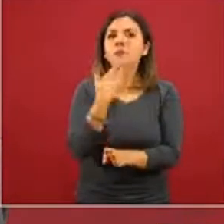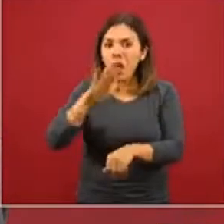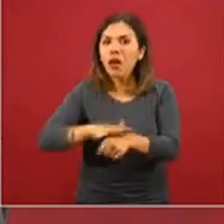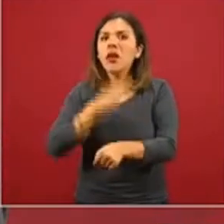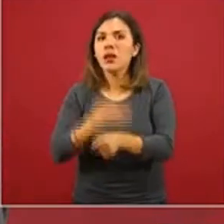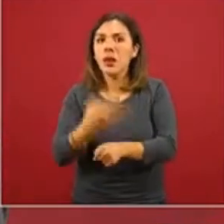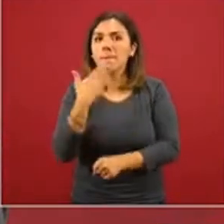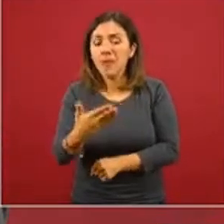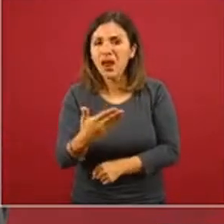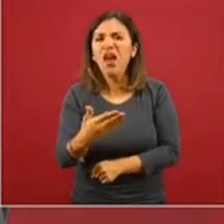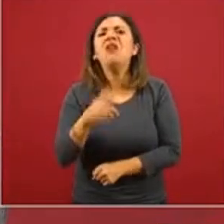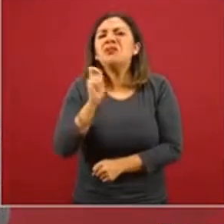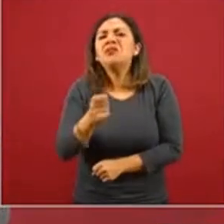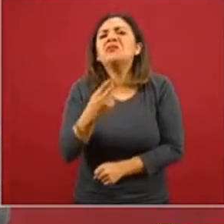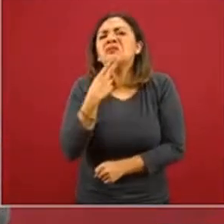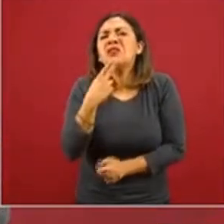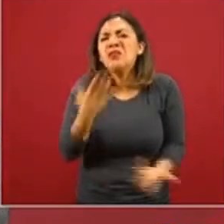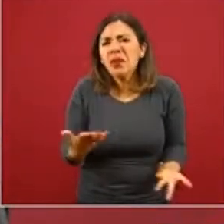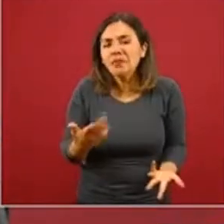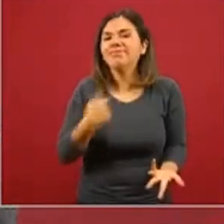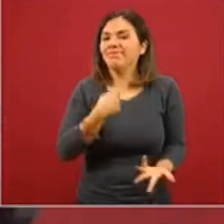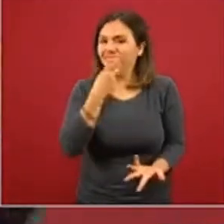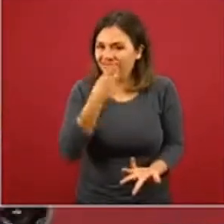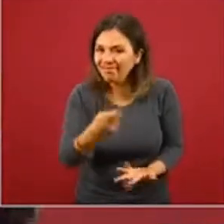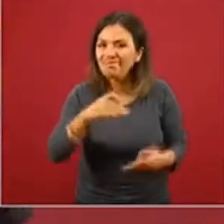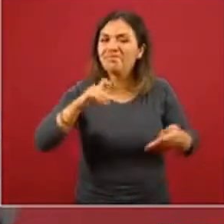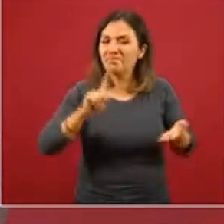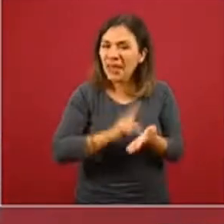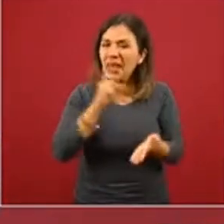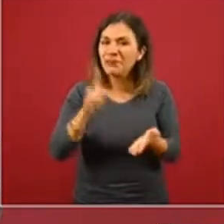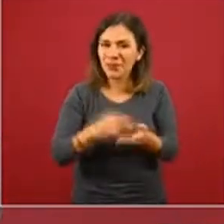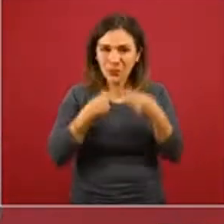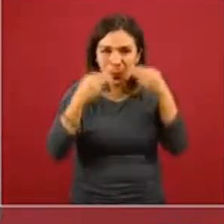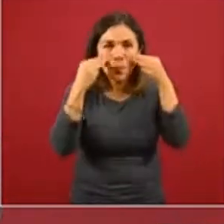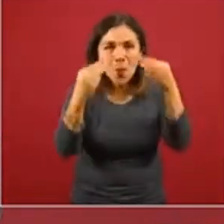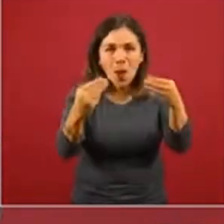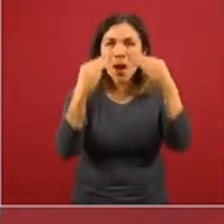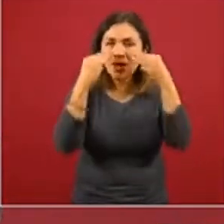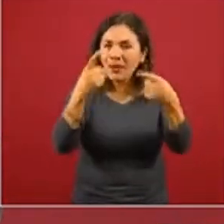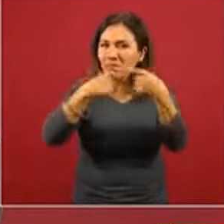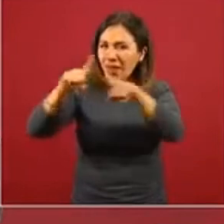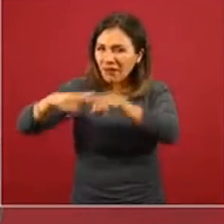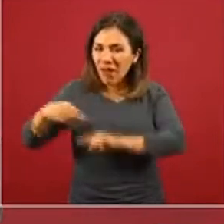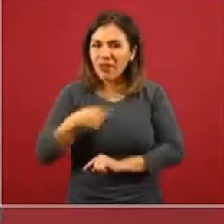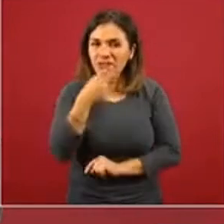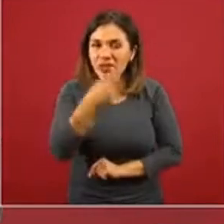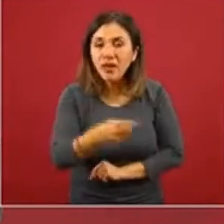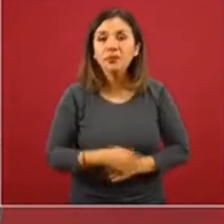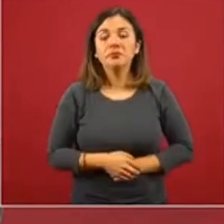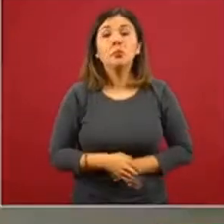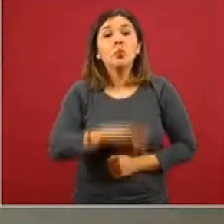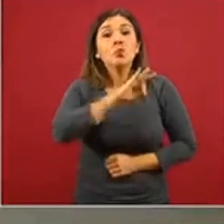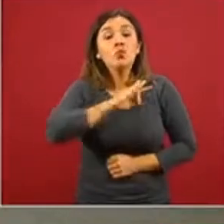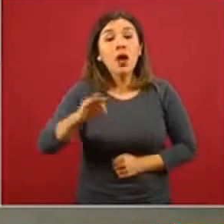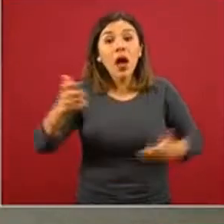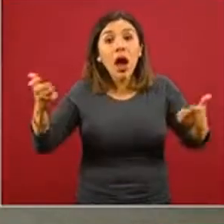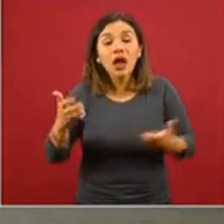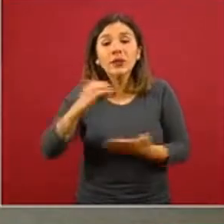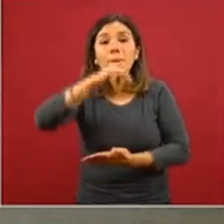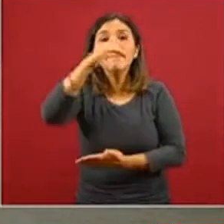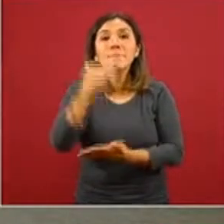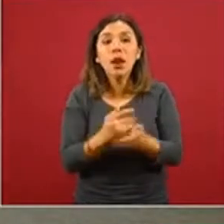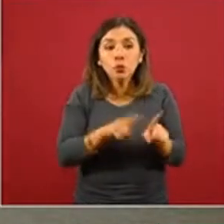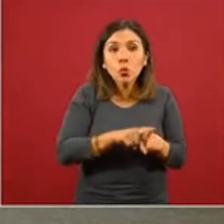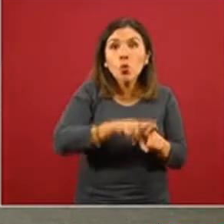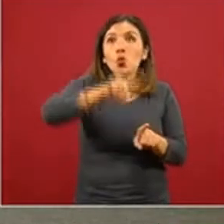apropiado. ¿Qué logramos? Lo hemos dicho también, lo hemos mostrado con formas gráficas. Logramos reducir la